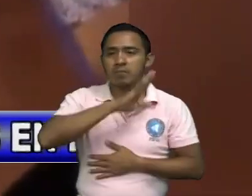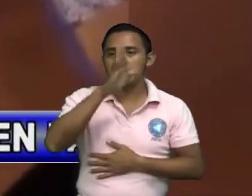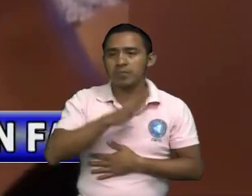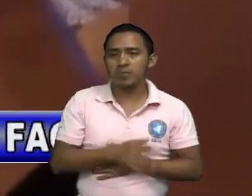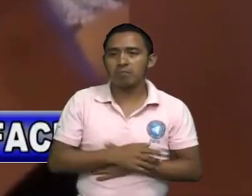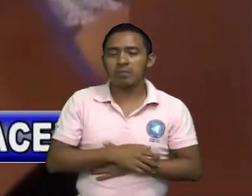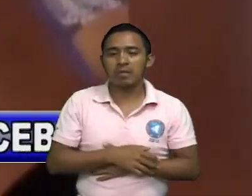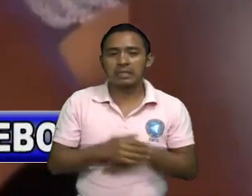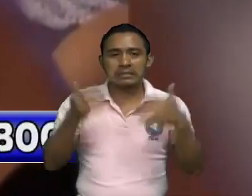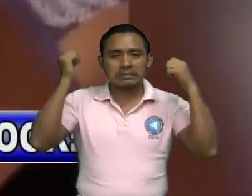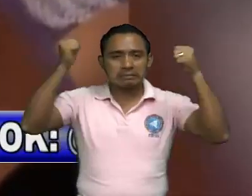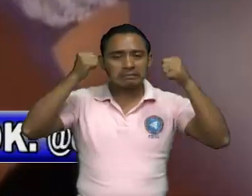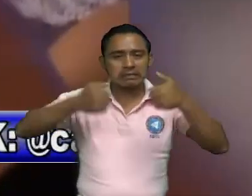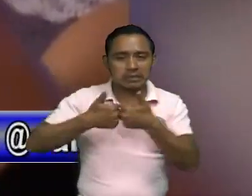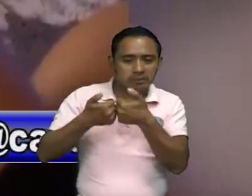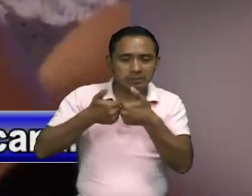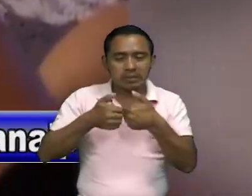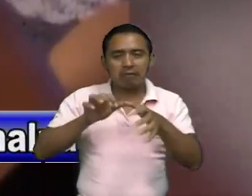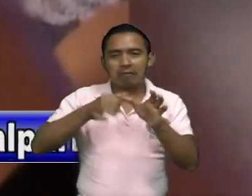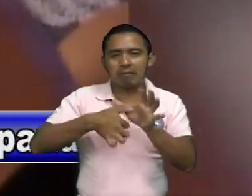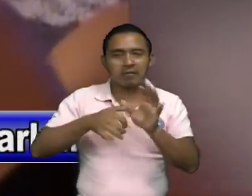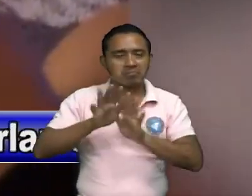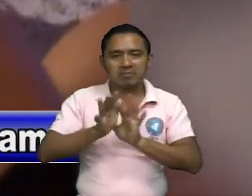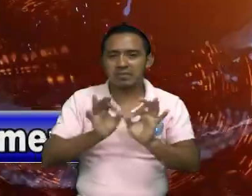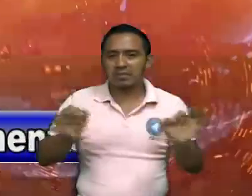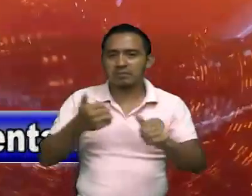una guerra de pulgares.